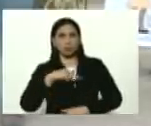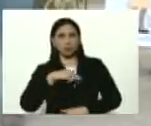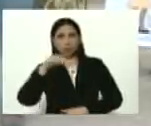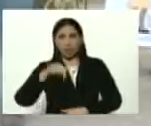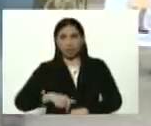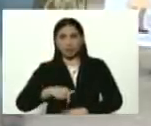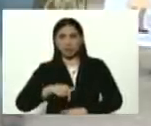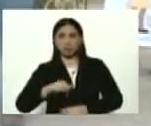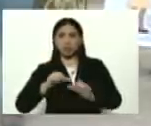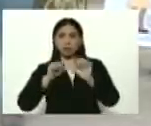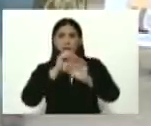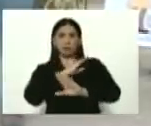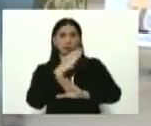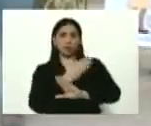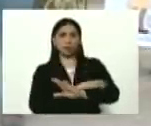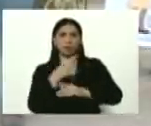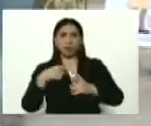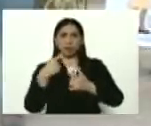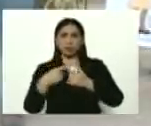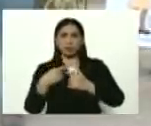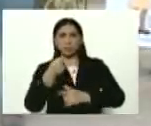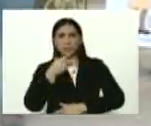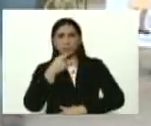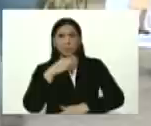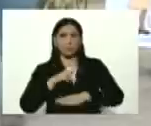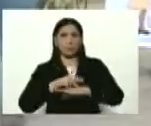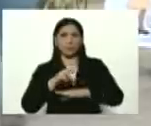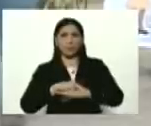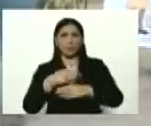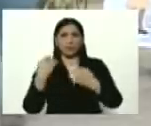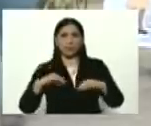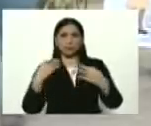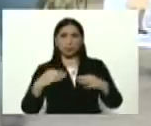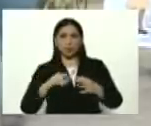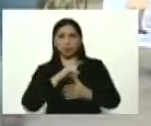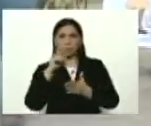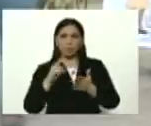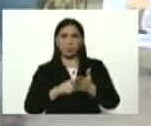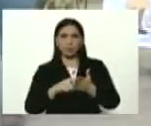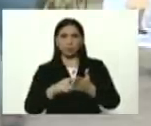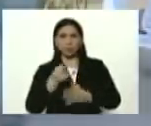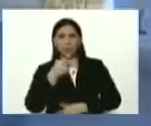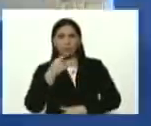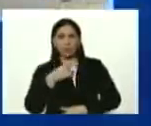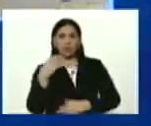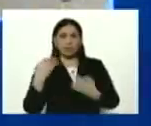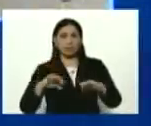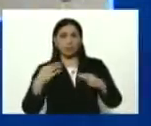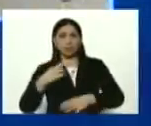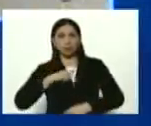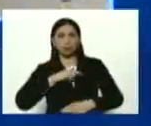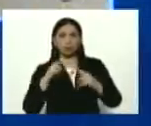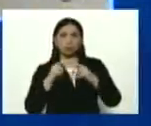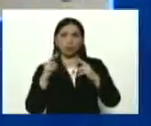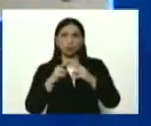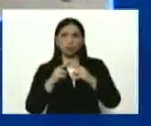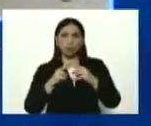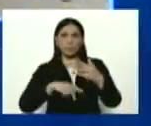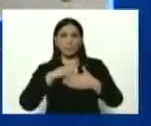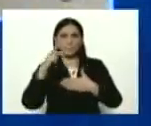seguimos fortaleciendo entonces la medicina natural, un complemento a la medicina natural. Así que hoy hemos conocido lo que es las